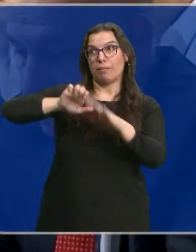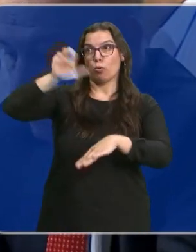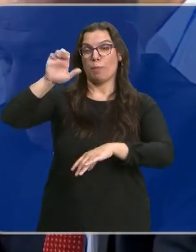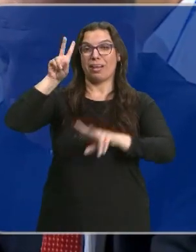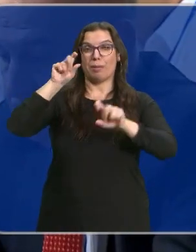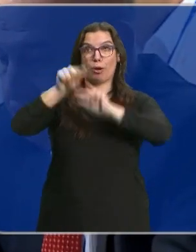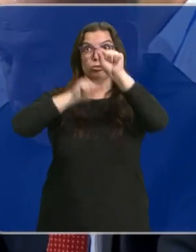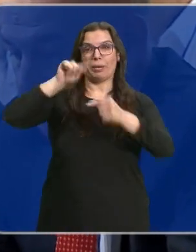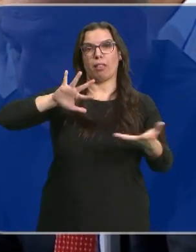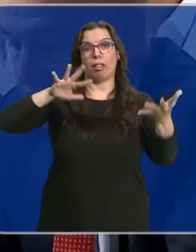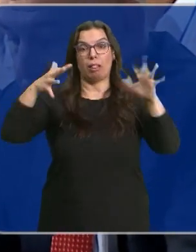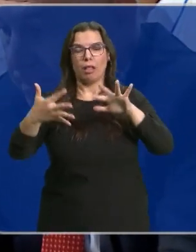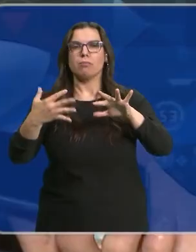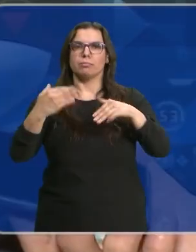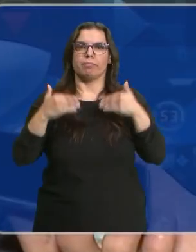emisiones.